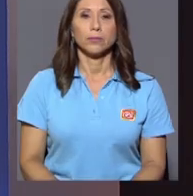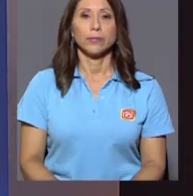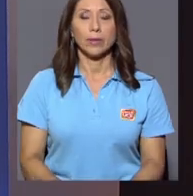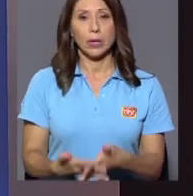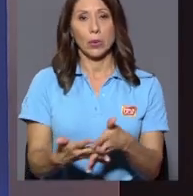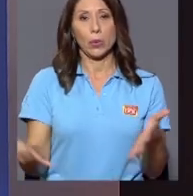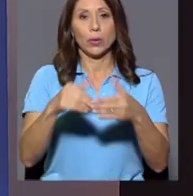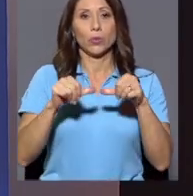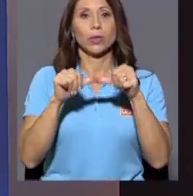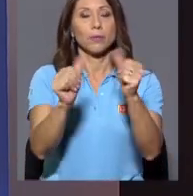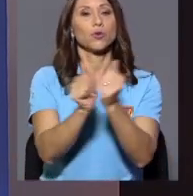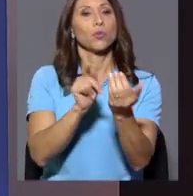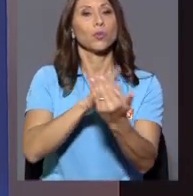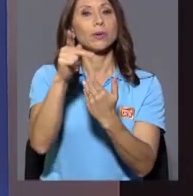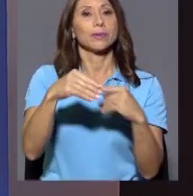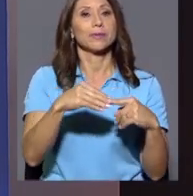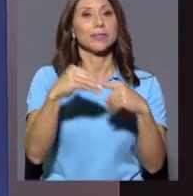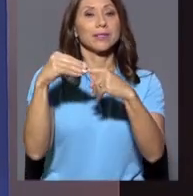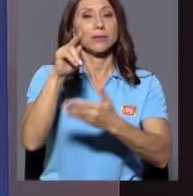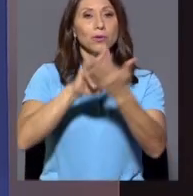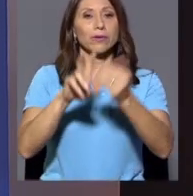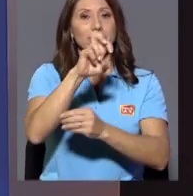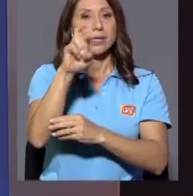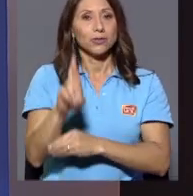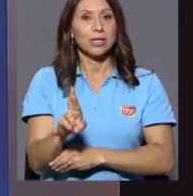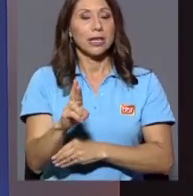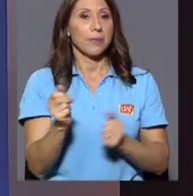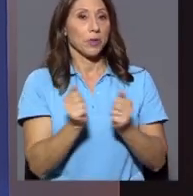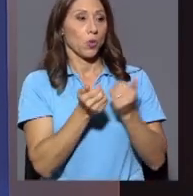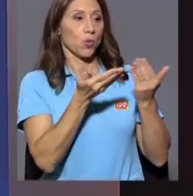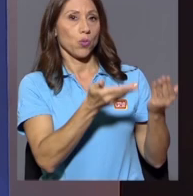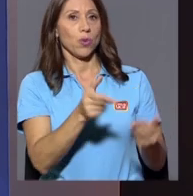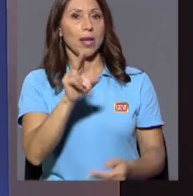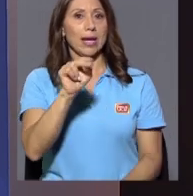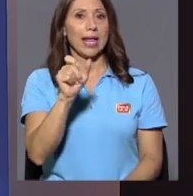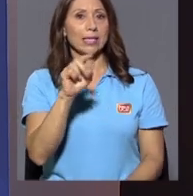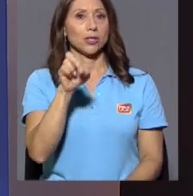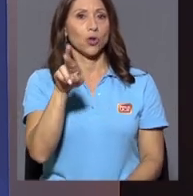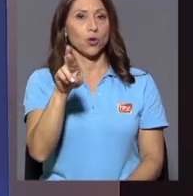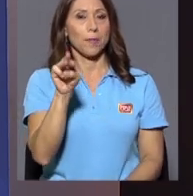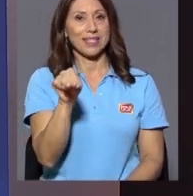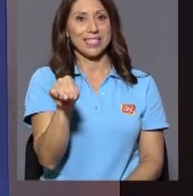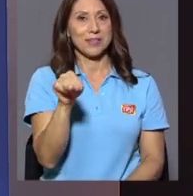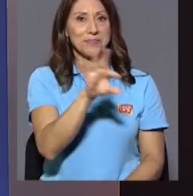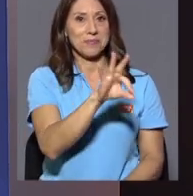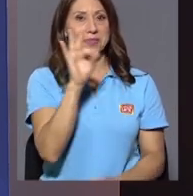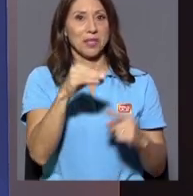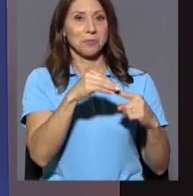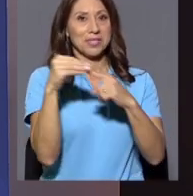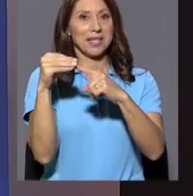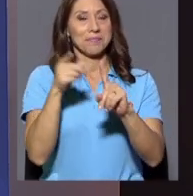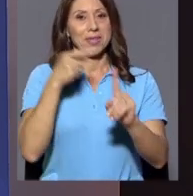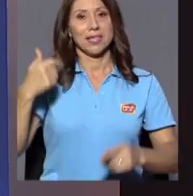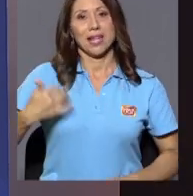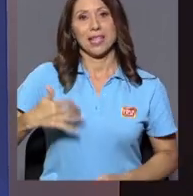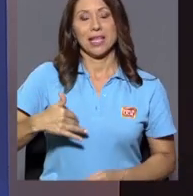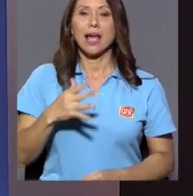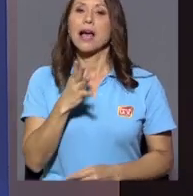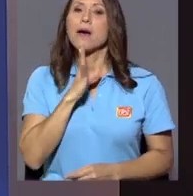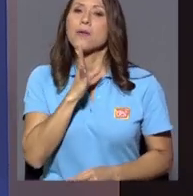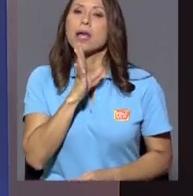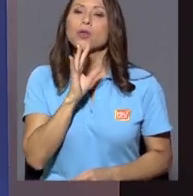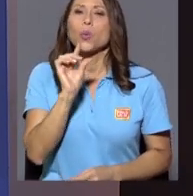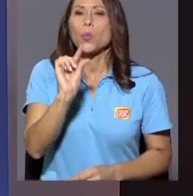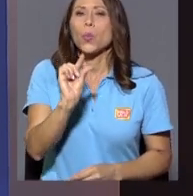regresamos especiales universidad de costa rica con este software mancini invitado especial desde la argentina y conversando un poquito sobre